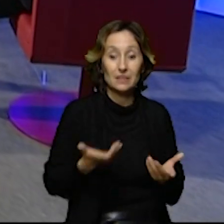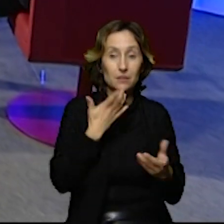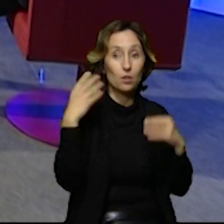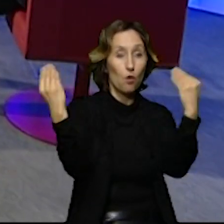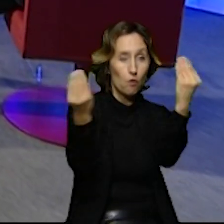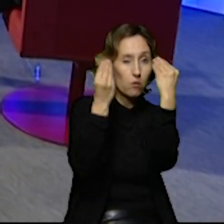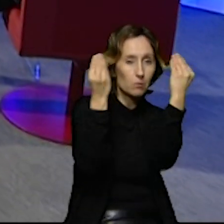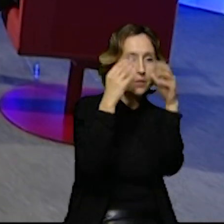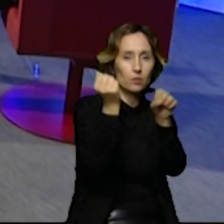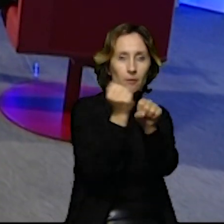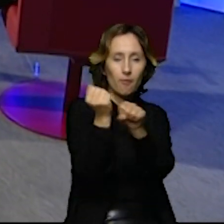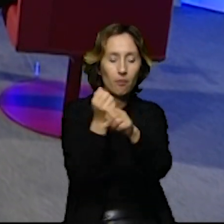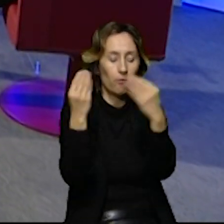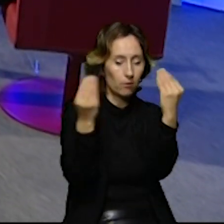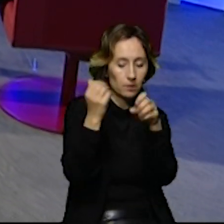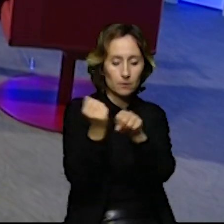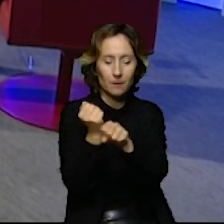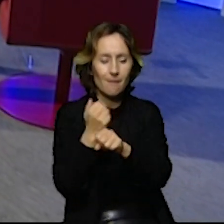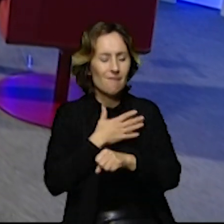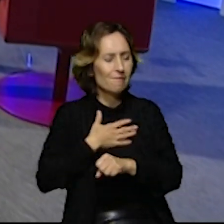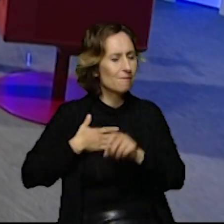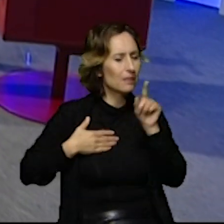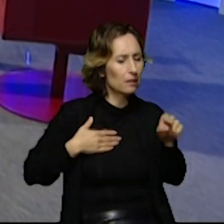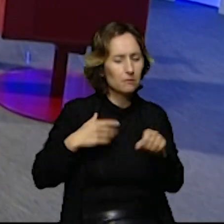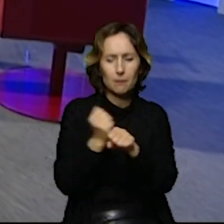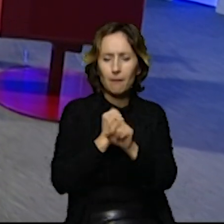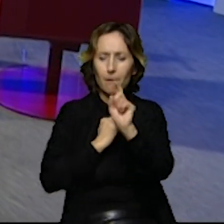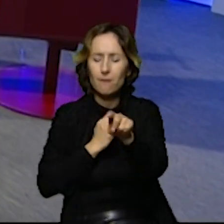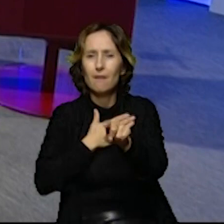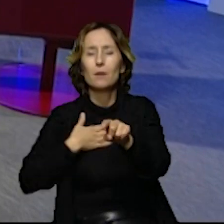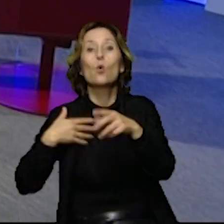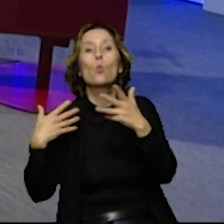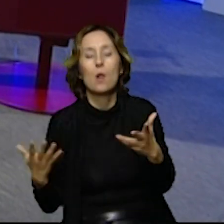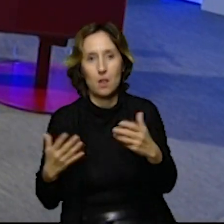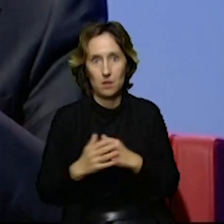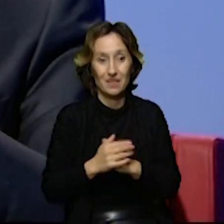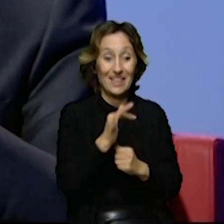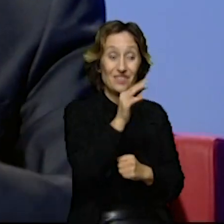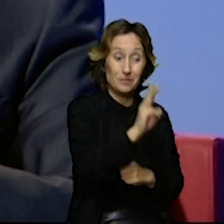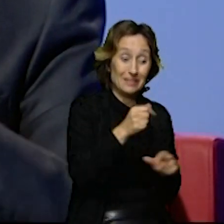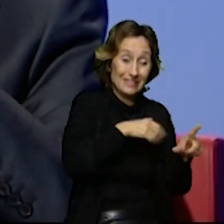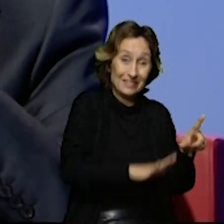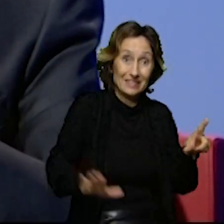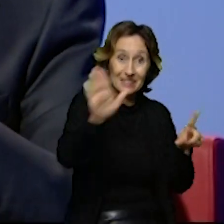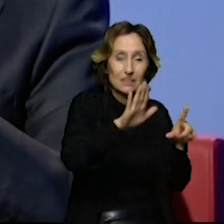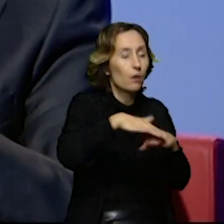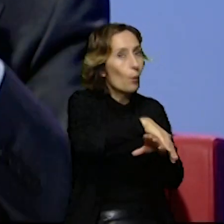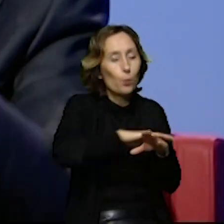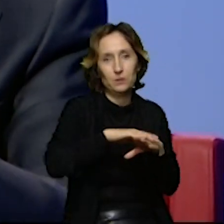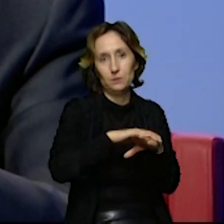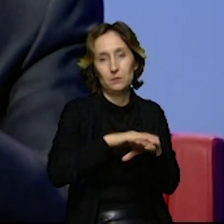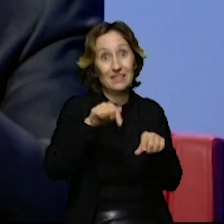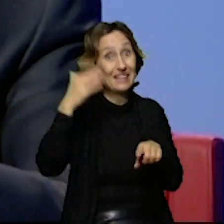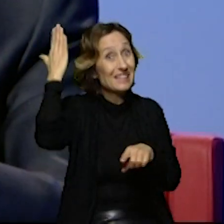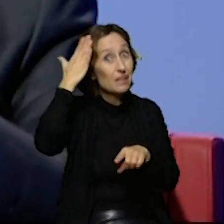y trabajando, entonces puedes decir, no, yo prefiero trabajar aquí o trabajar allá. Formación profesional en este país es fundamental y